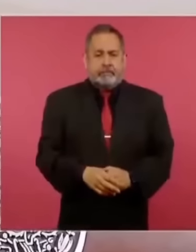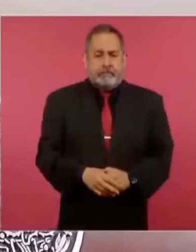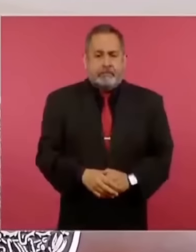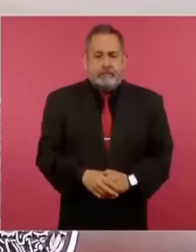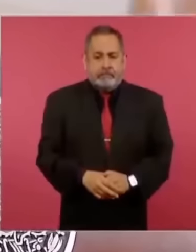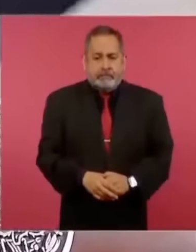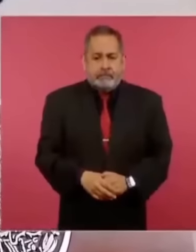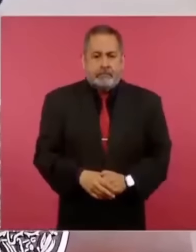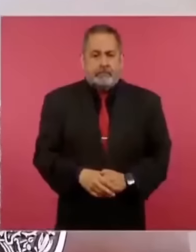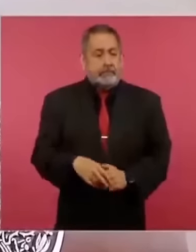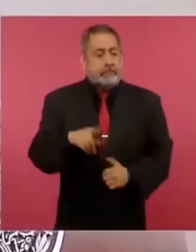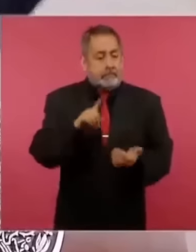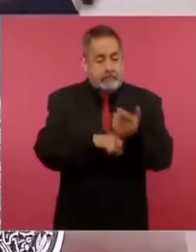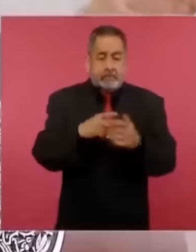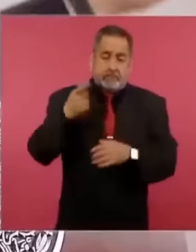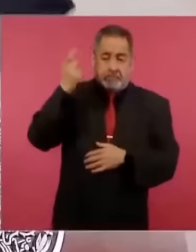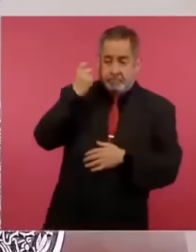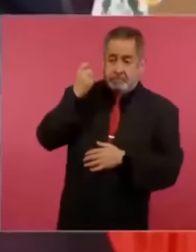y